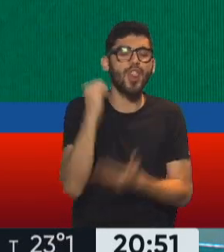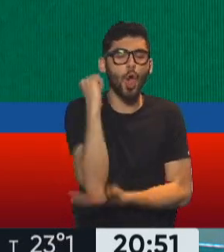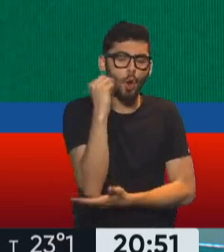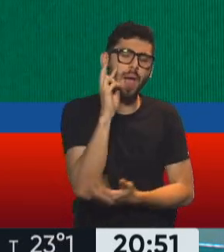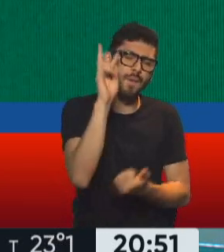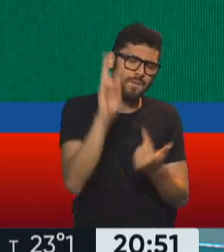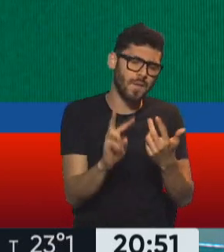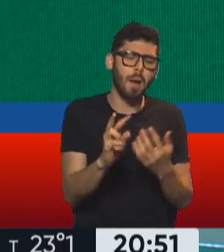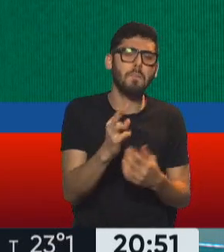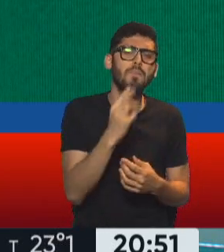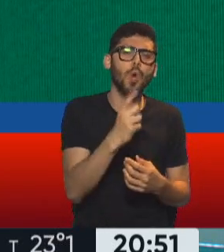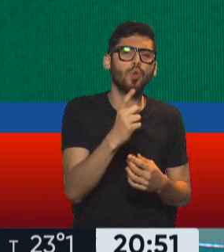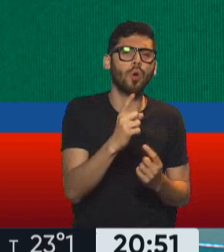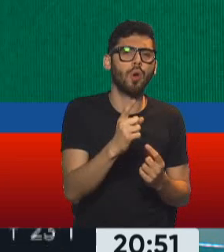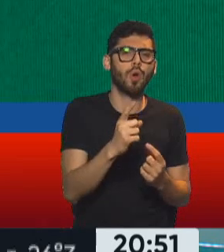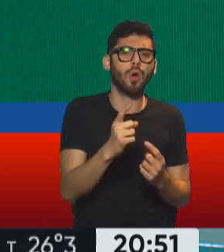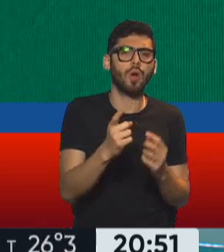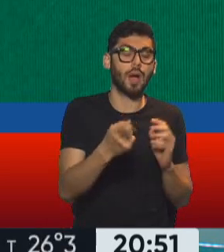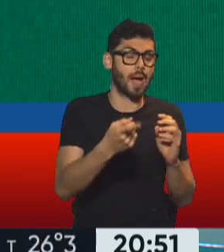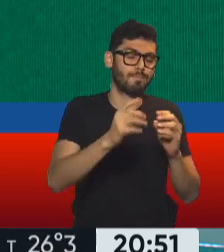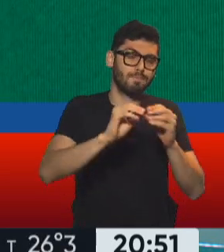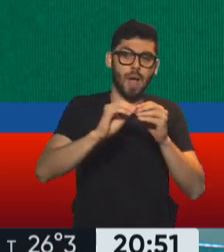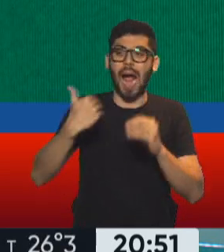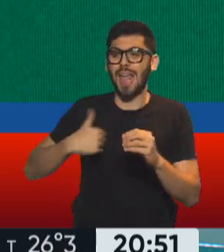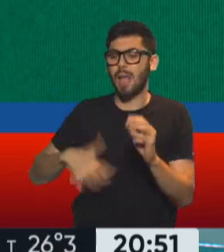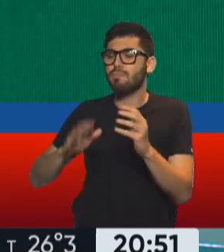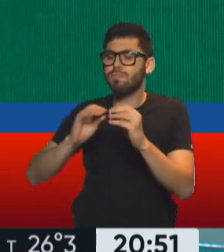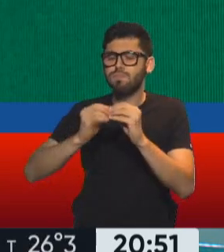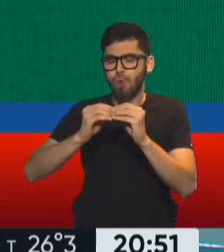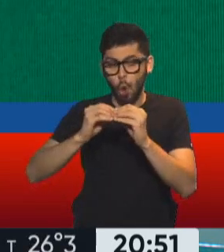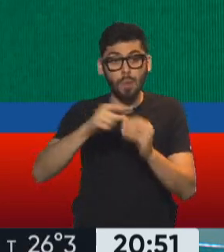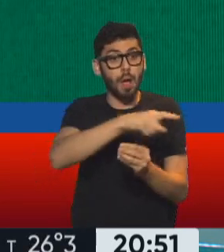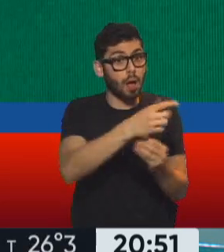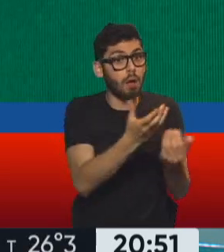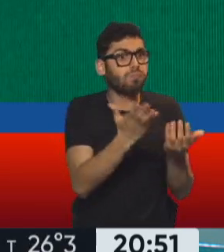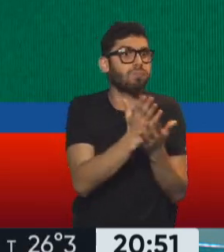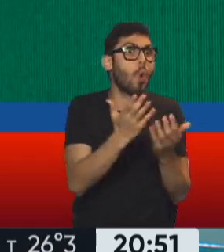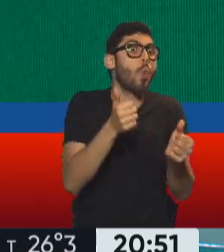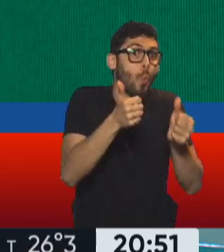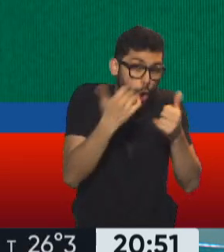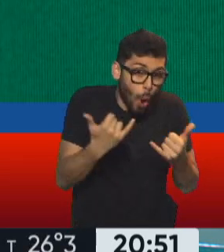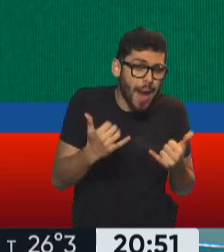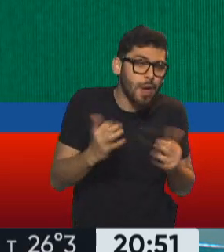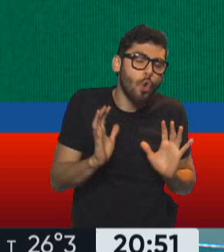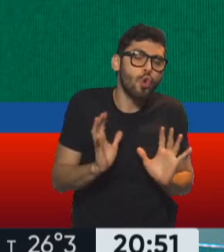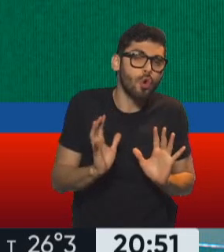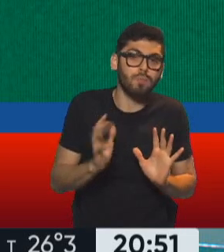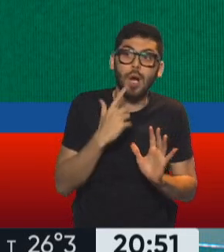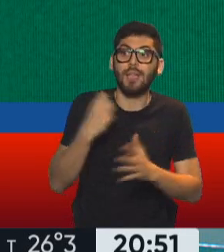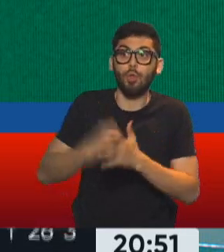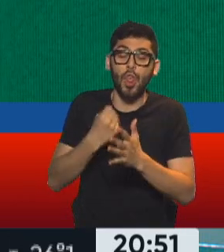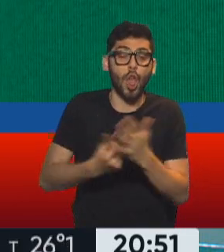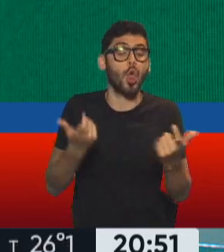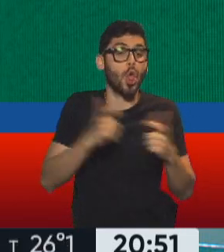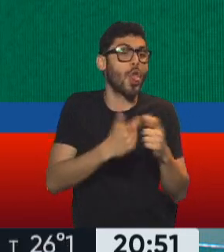que contribuya, digo, al problema que tiene hoy la Argentina? Porque hay intentos de generar mesas de diálogo y la verdad que en este momento sería